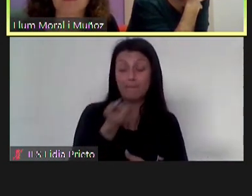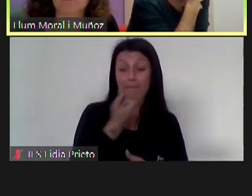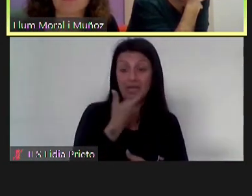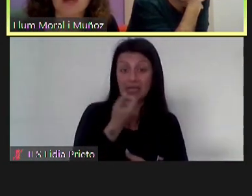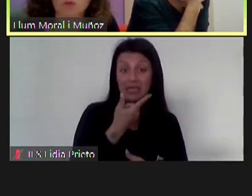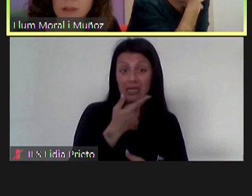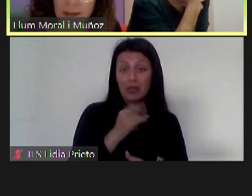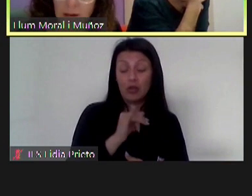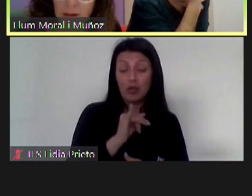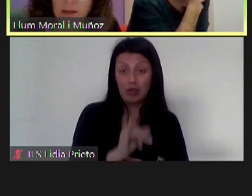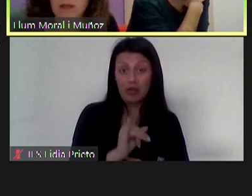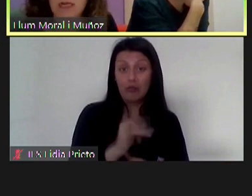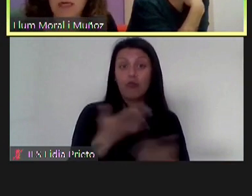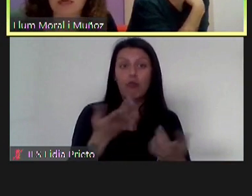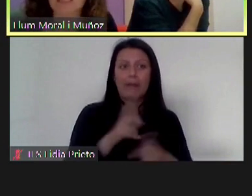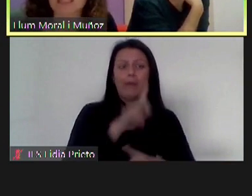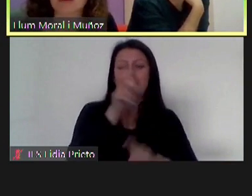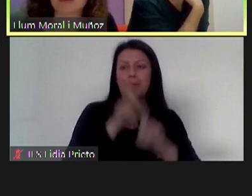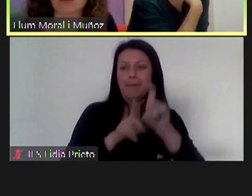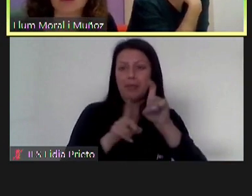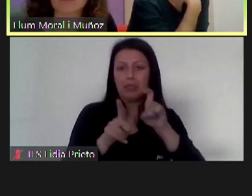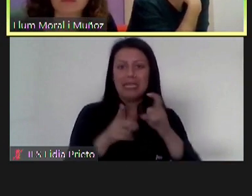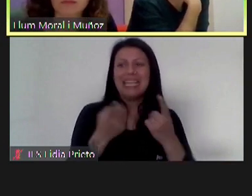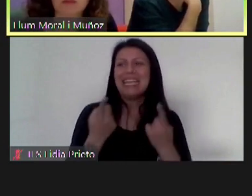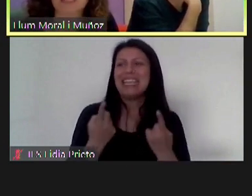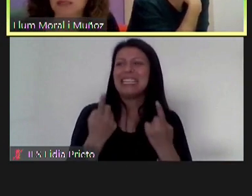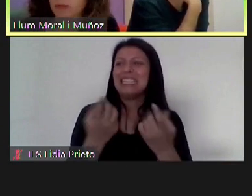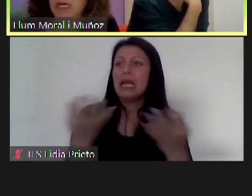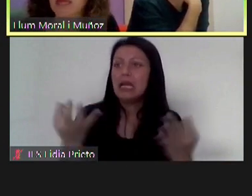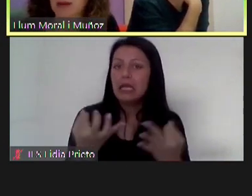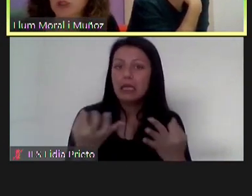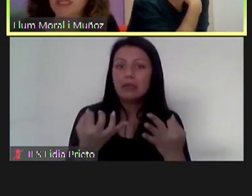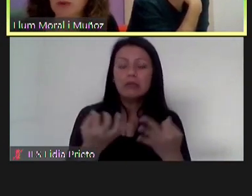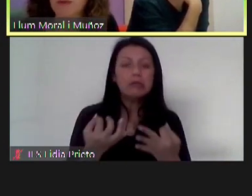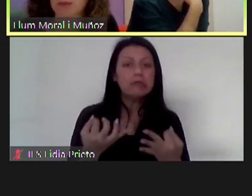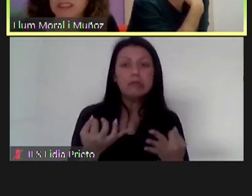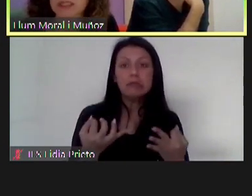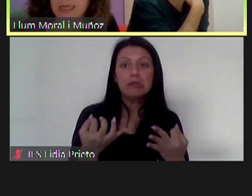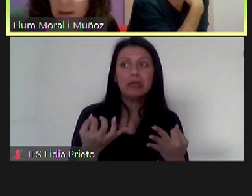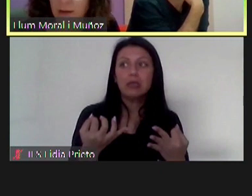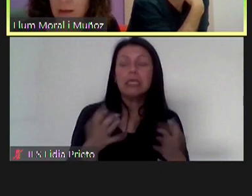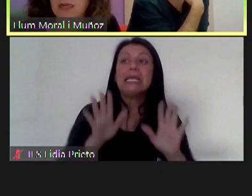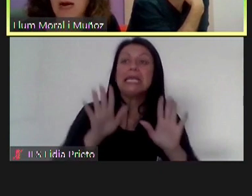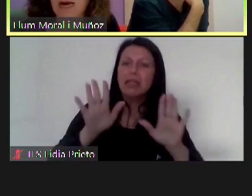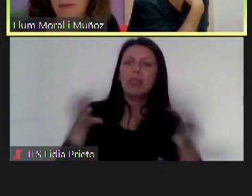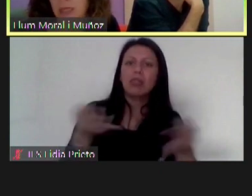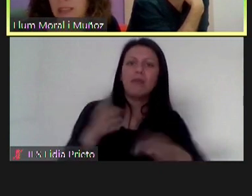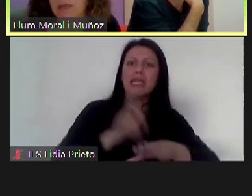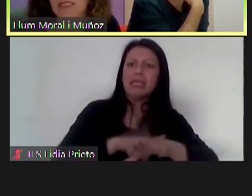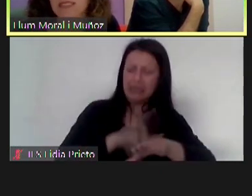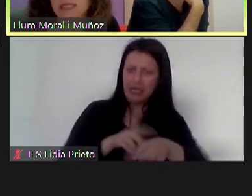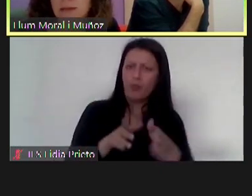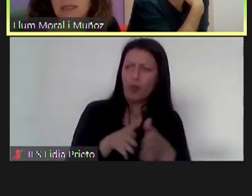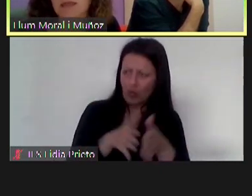hora de preguntar, necesitan más tiempo, que le dejemos el tiempo para poderse explicar. Hay